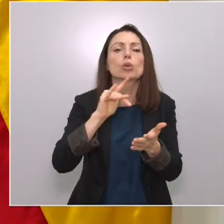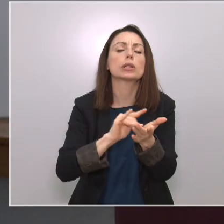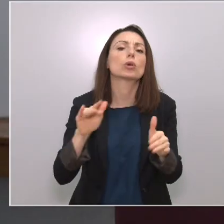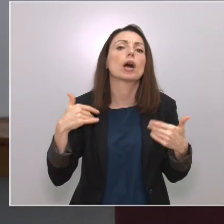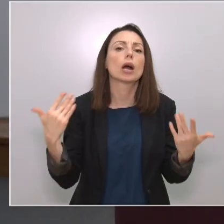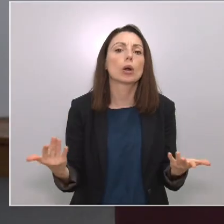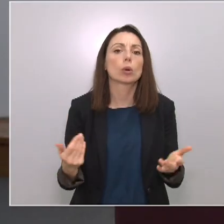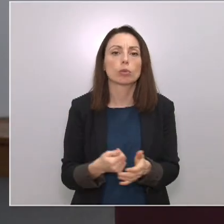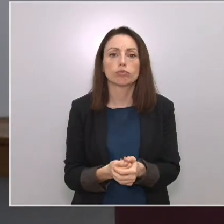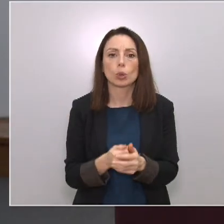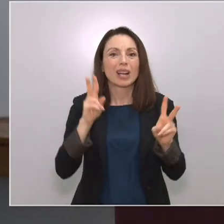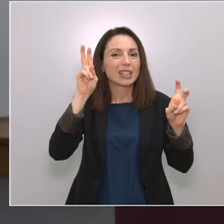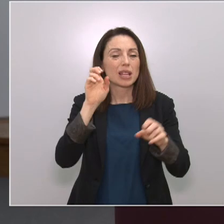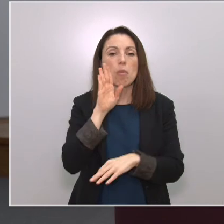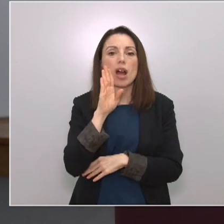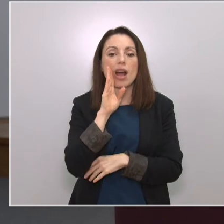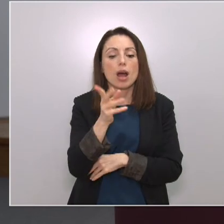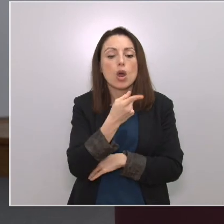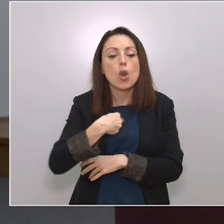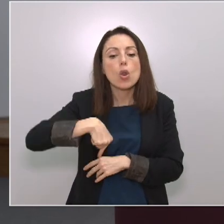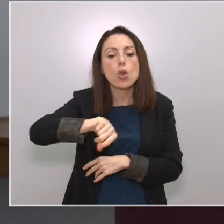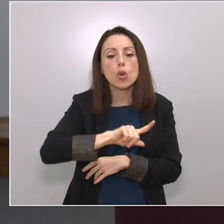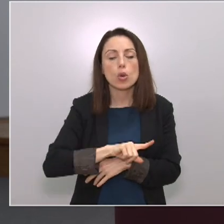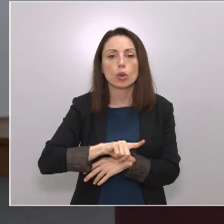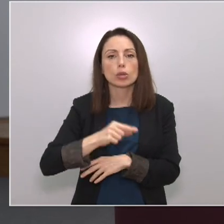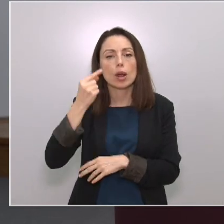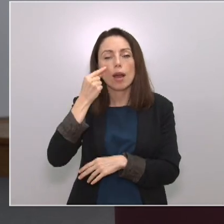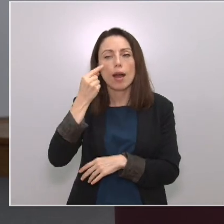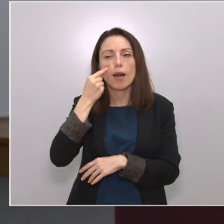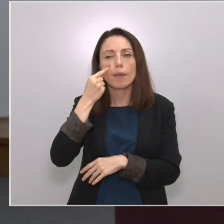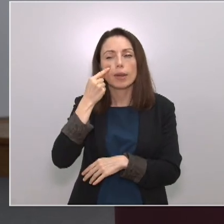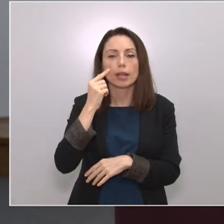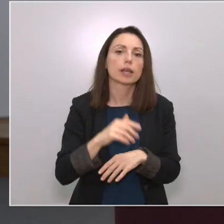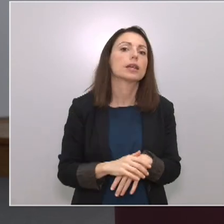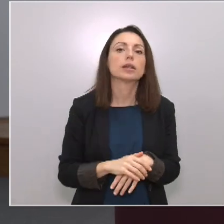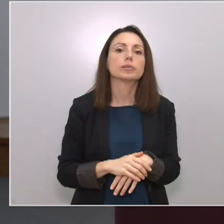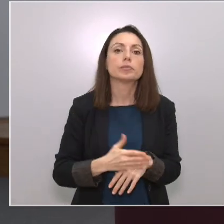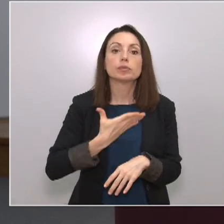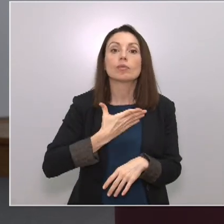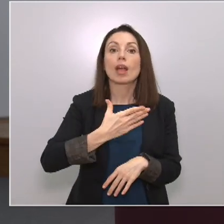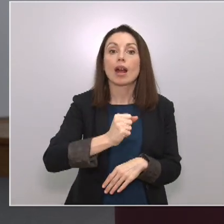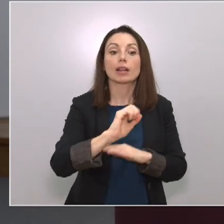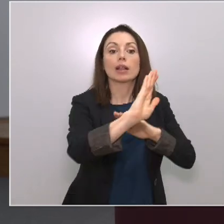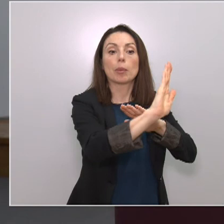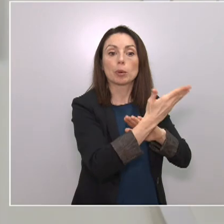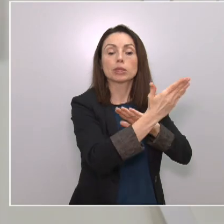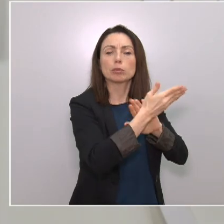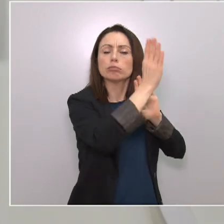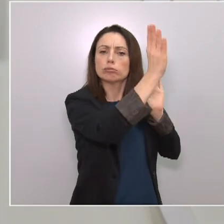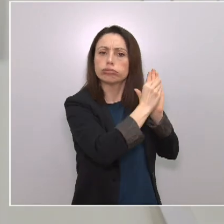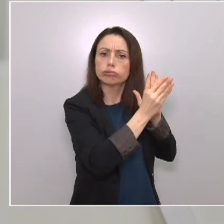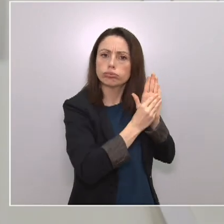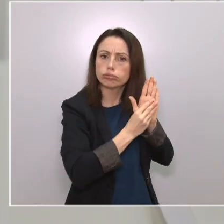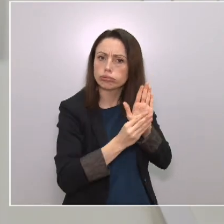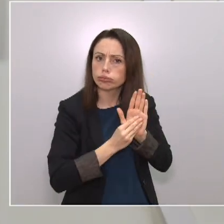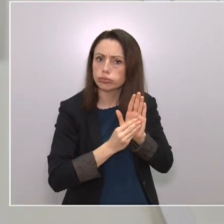luego, en esa cuestión nosotros vamos a hacernos ecos de las propuestas que tengan los alcaldes de los municipios costeros de